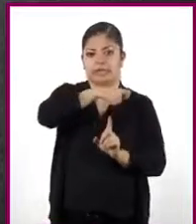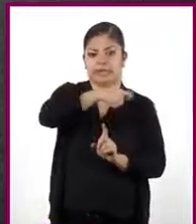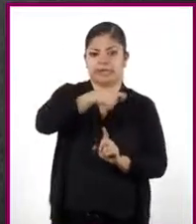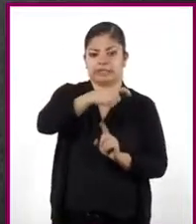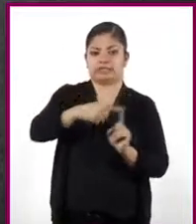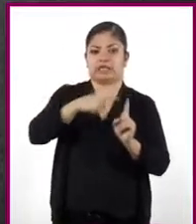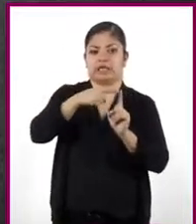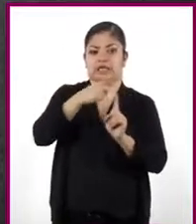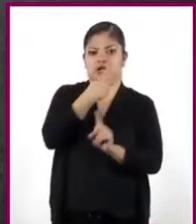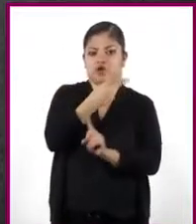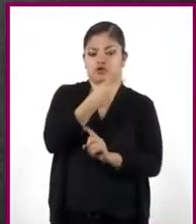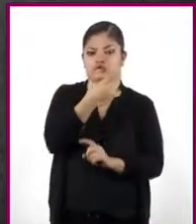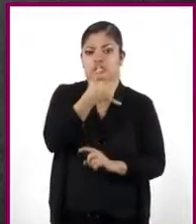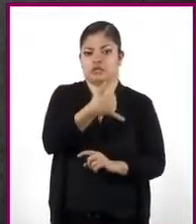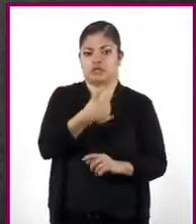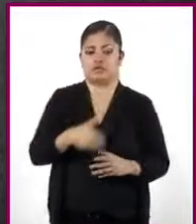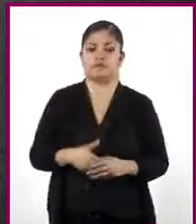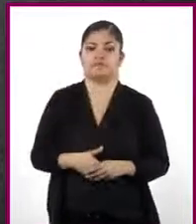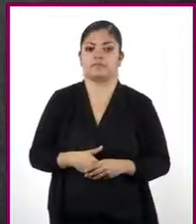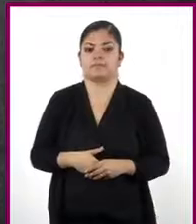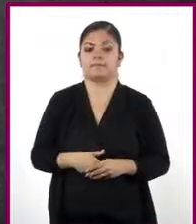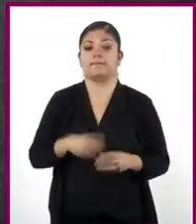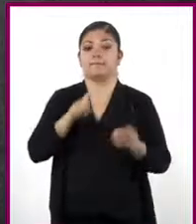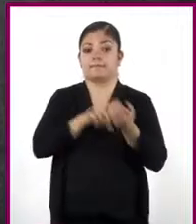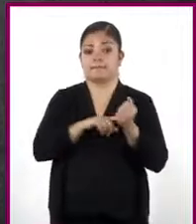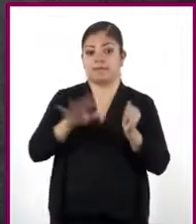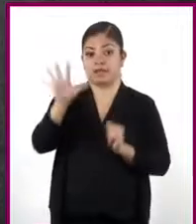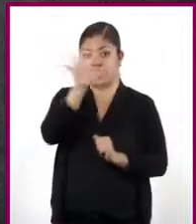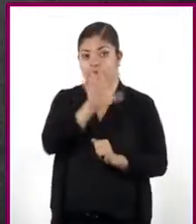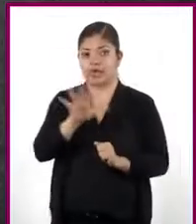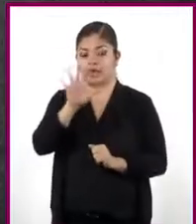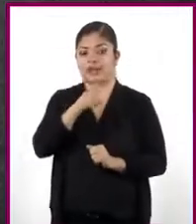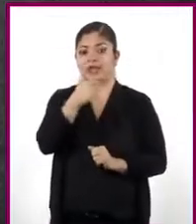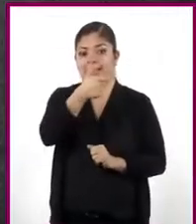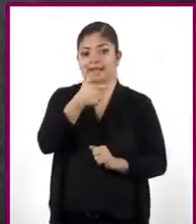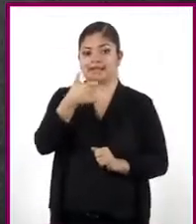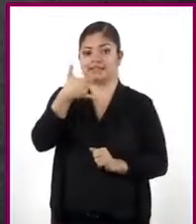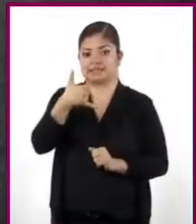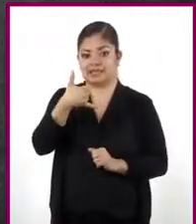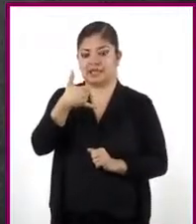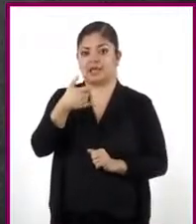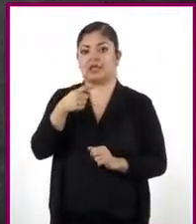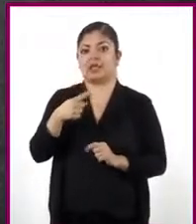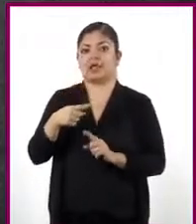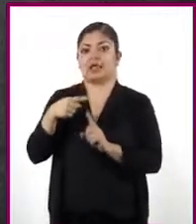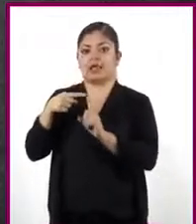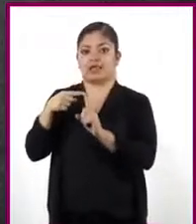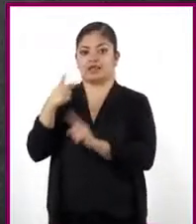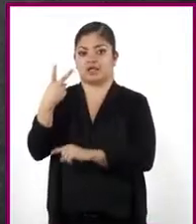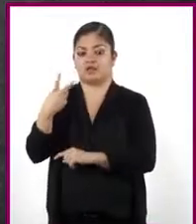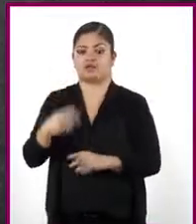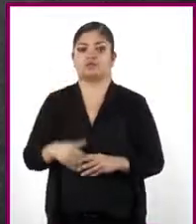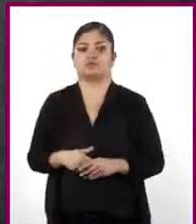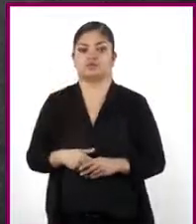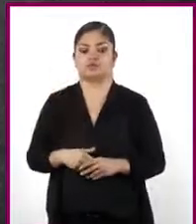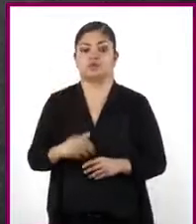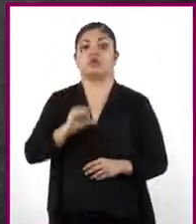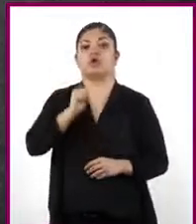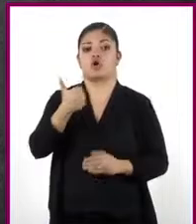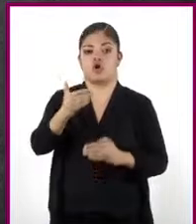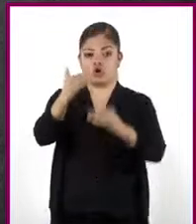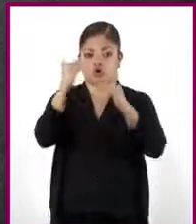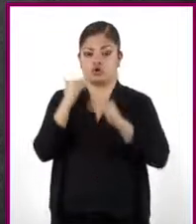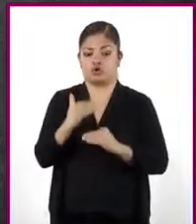entre 2 y Y y cuya área es XY entre 2. Y el otro,